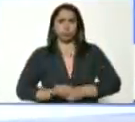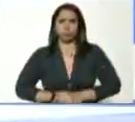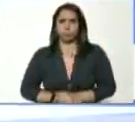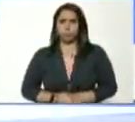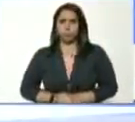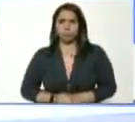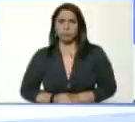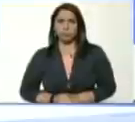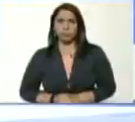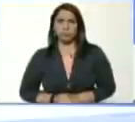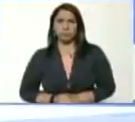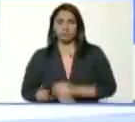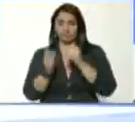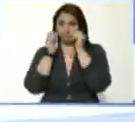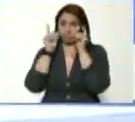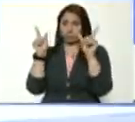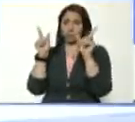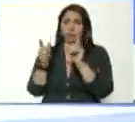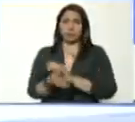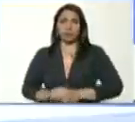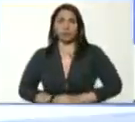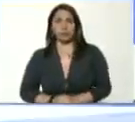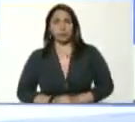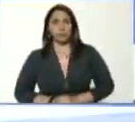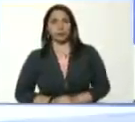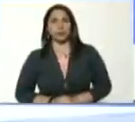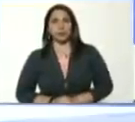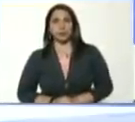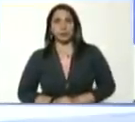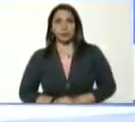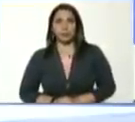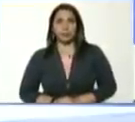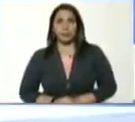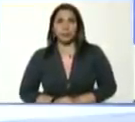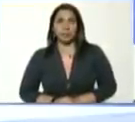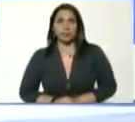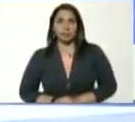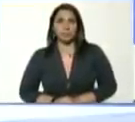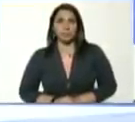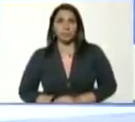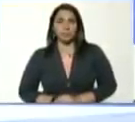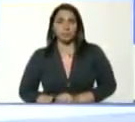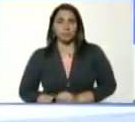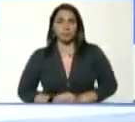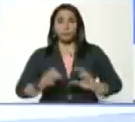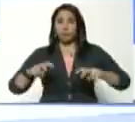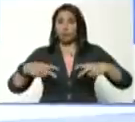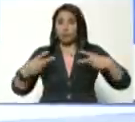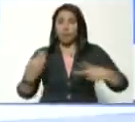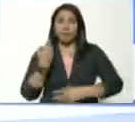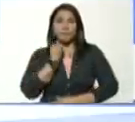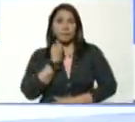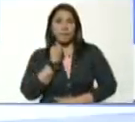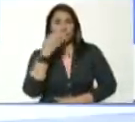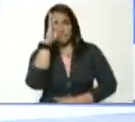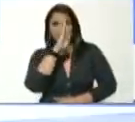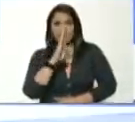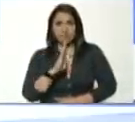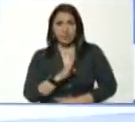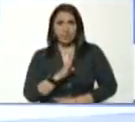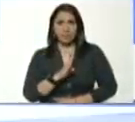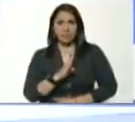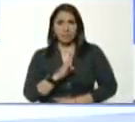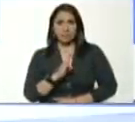el impacto que tiene la llegada de esta variante brasilera.